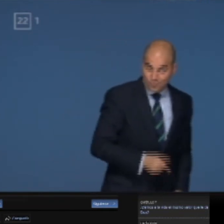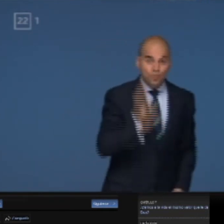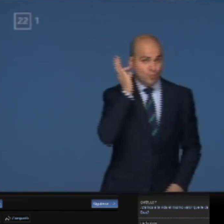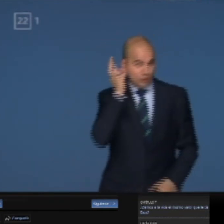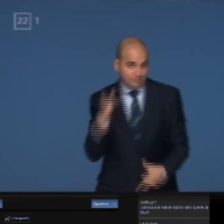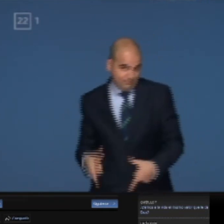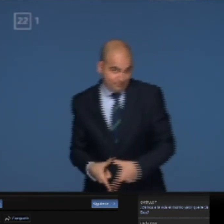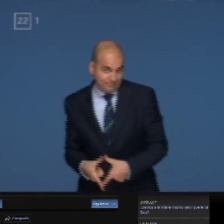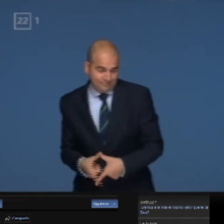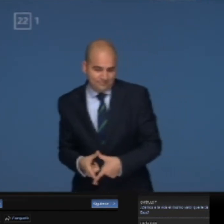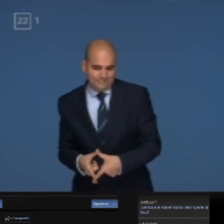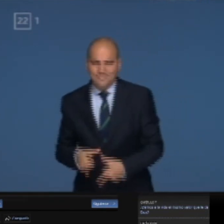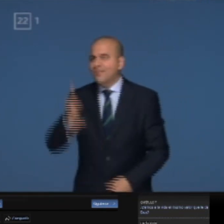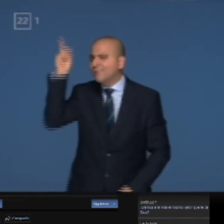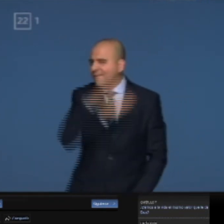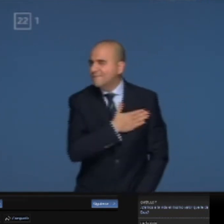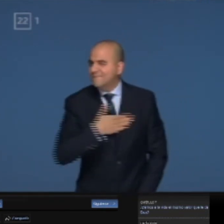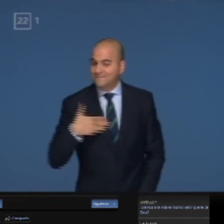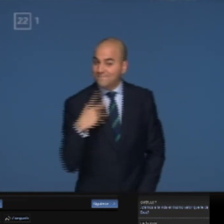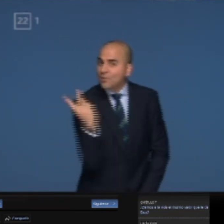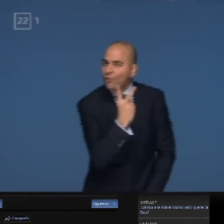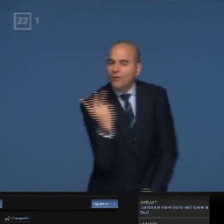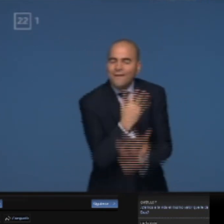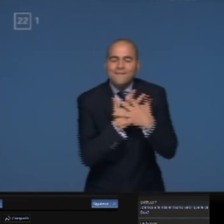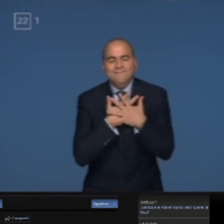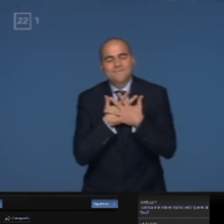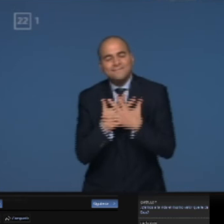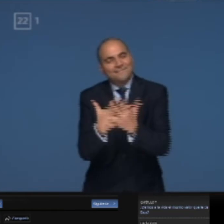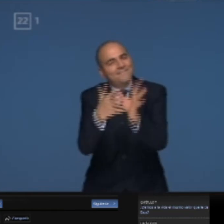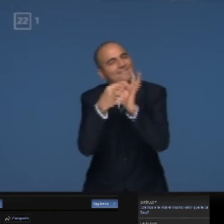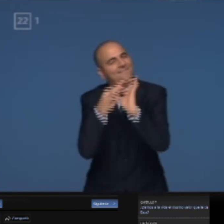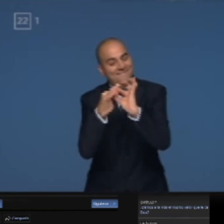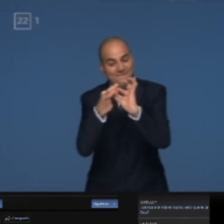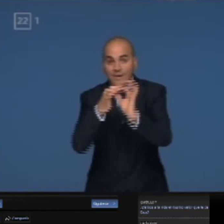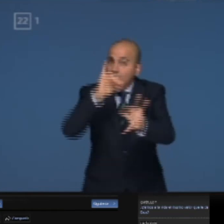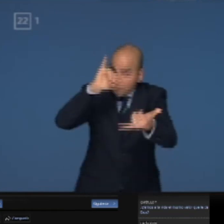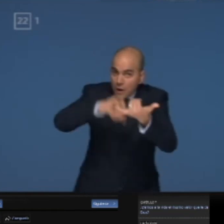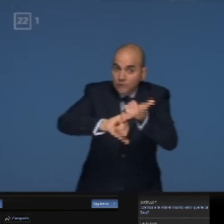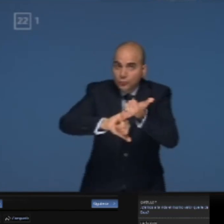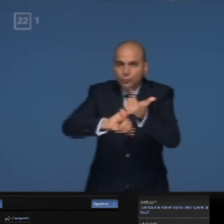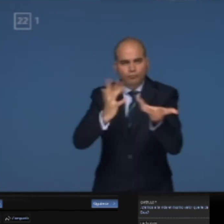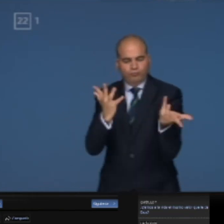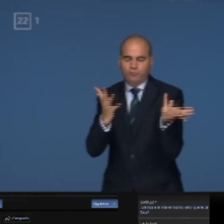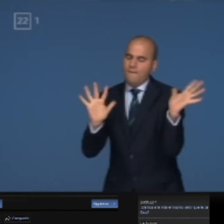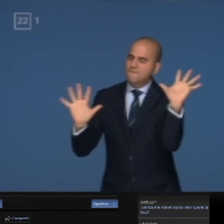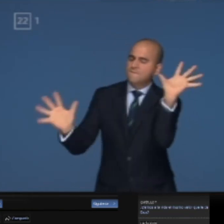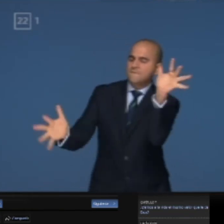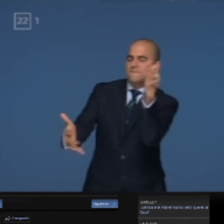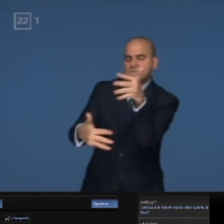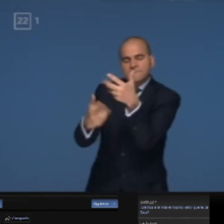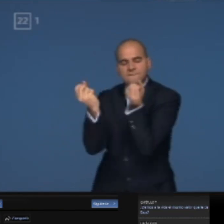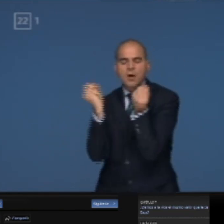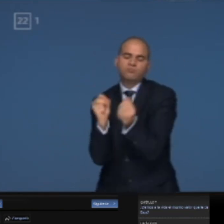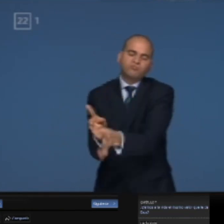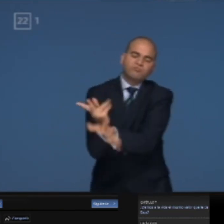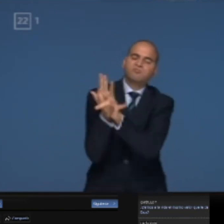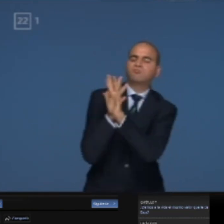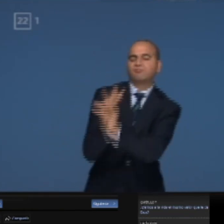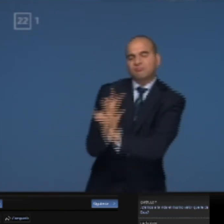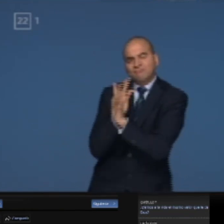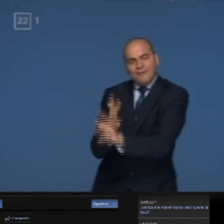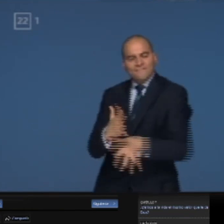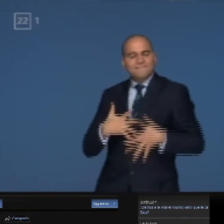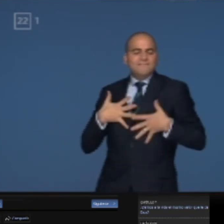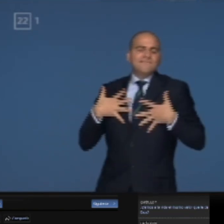qué más consiste en manipular o estimular los genitales, normalmente hasta alcanzar el orgasmo. Fin de la